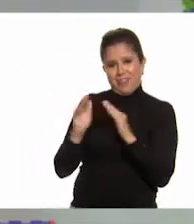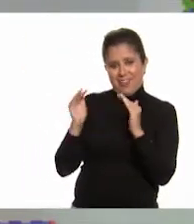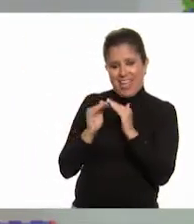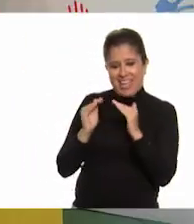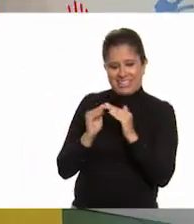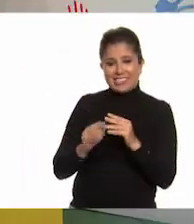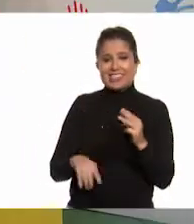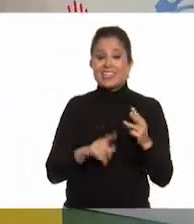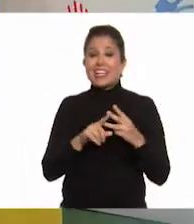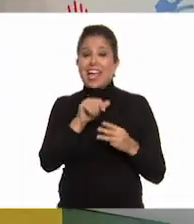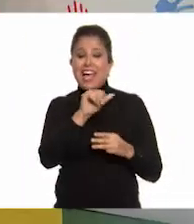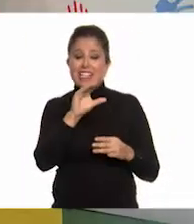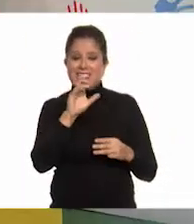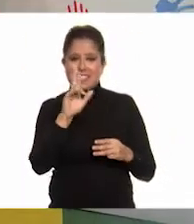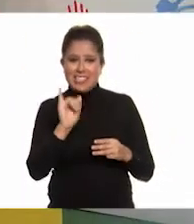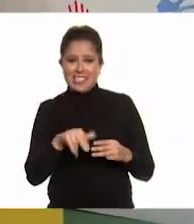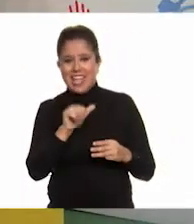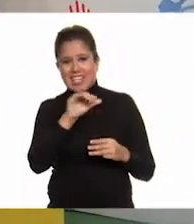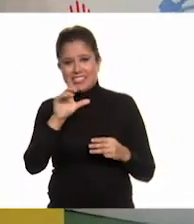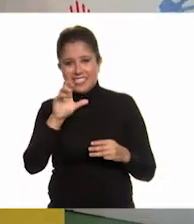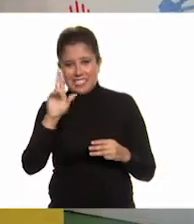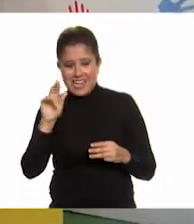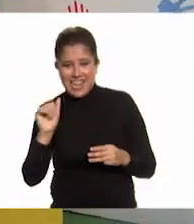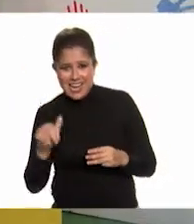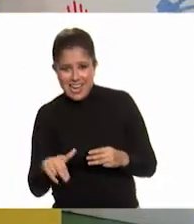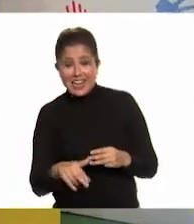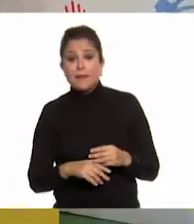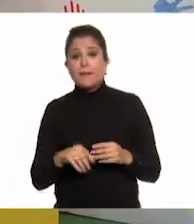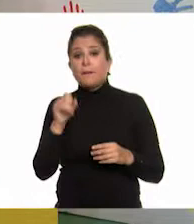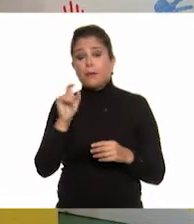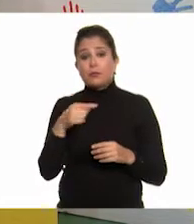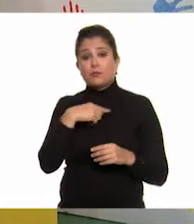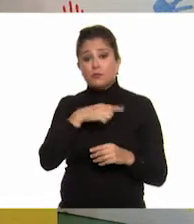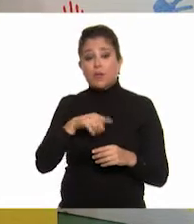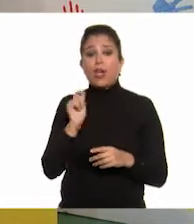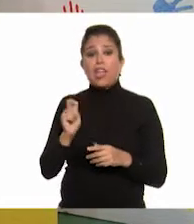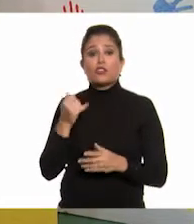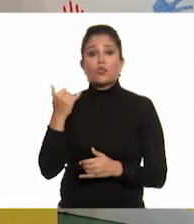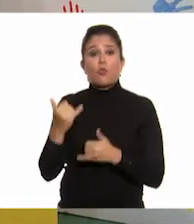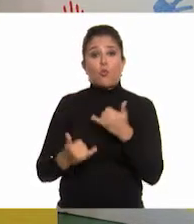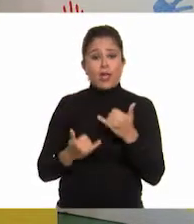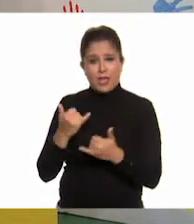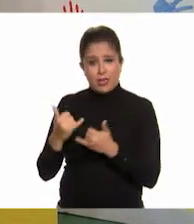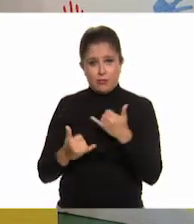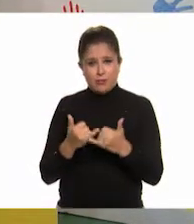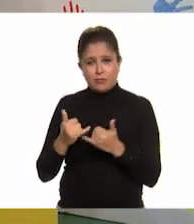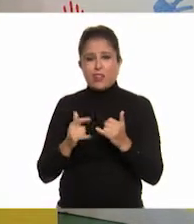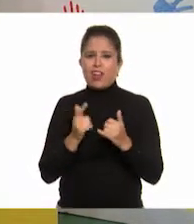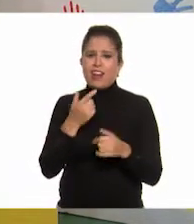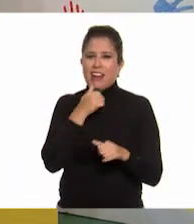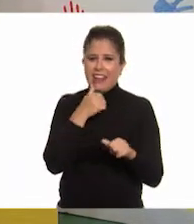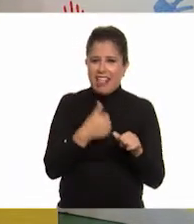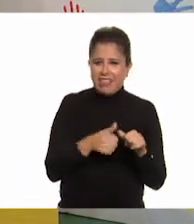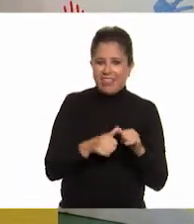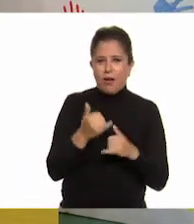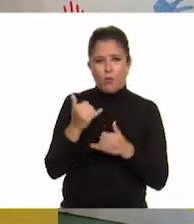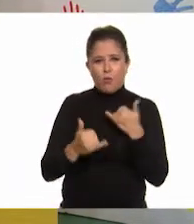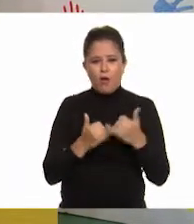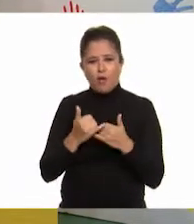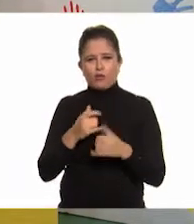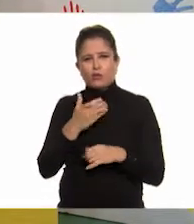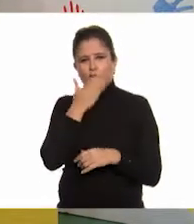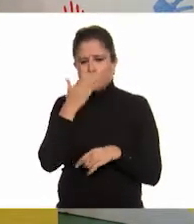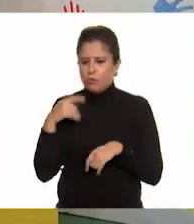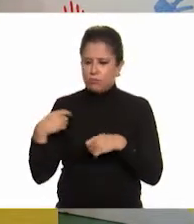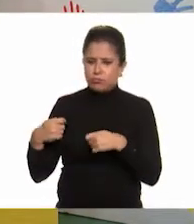casa, Acerrín, Acerrán. ¿Verdad? Y en este caso son juegos, son letras de juegos